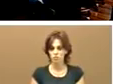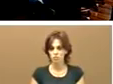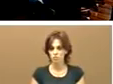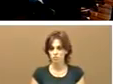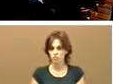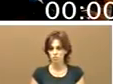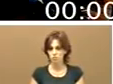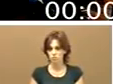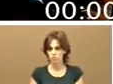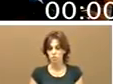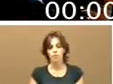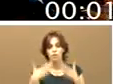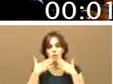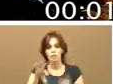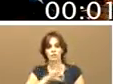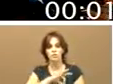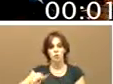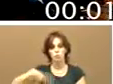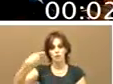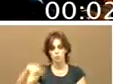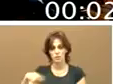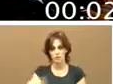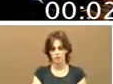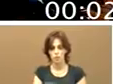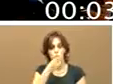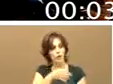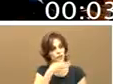gracias señor vicepresidente buenas tardes señorías